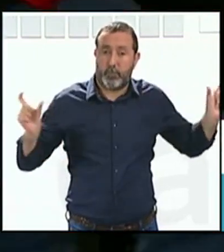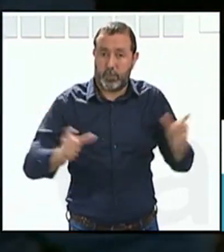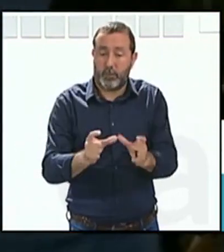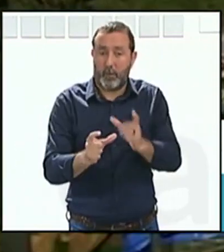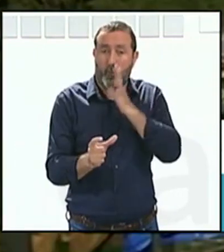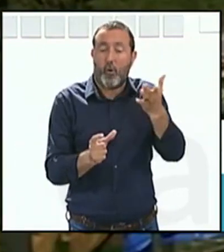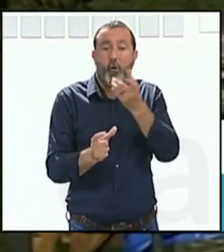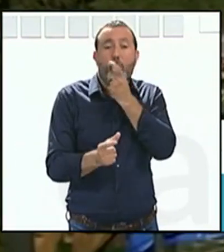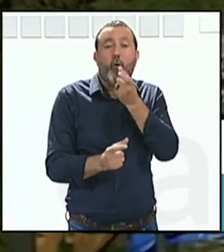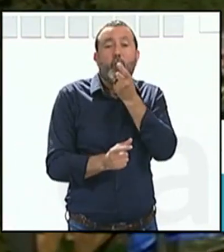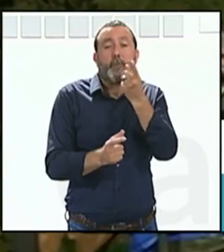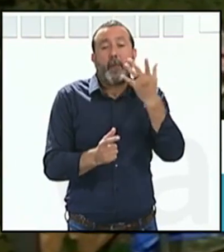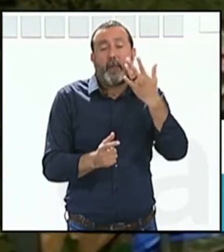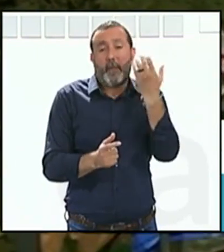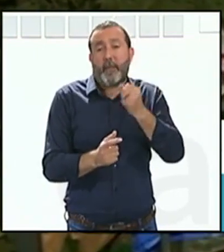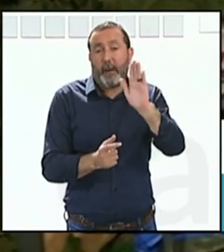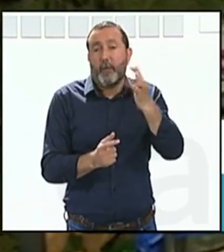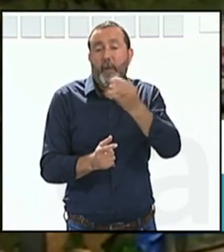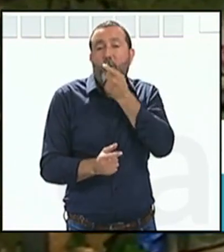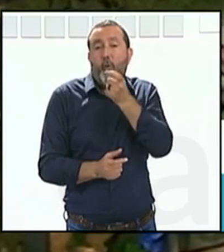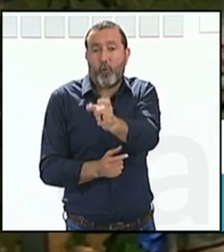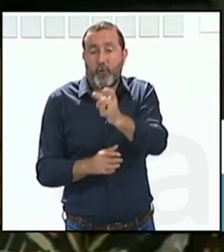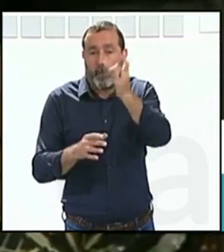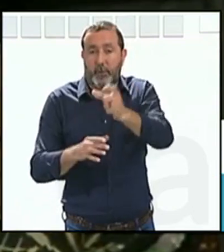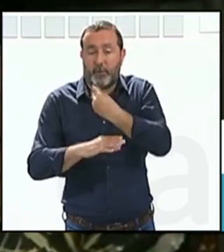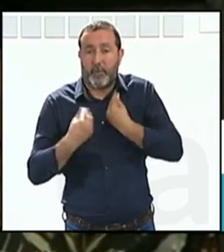de un delito de odio concretamente de aporofobia